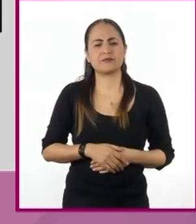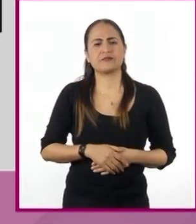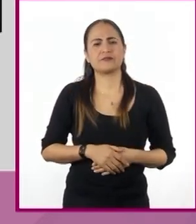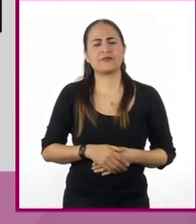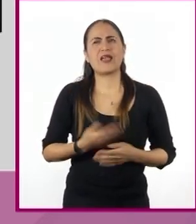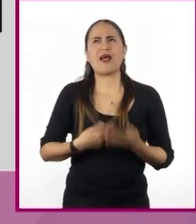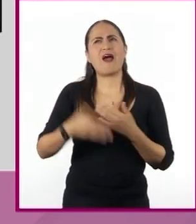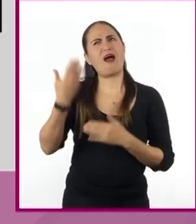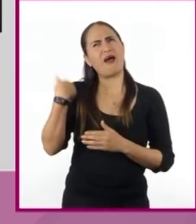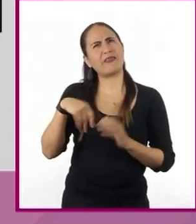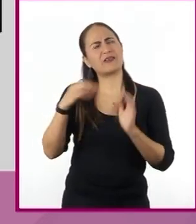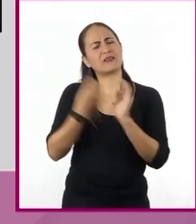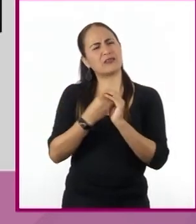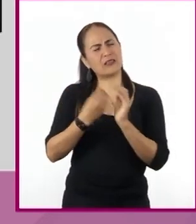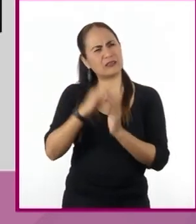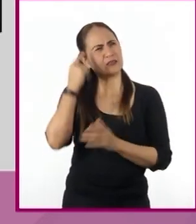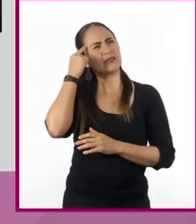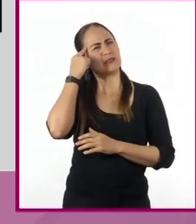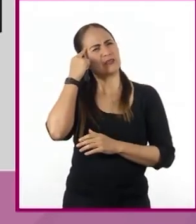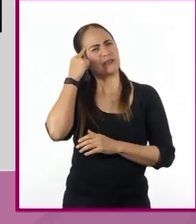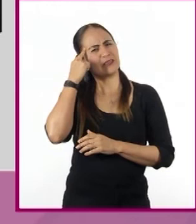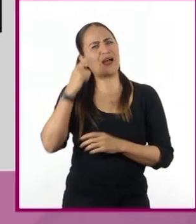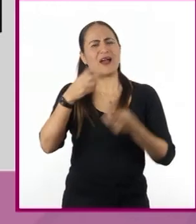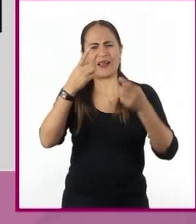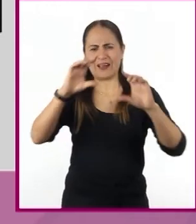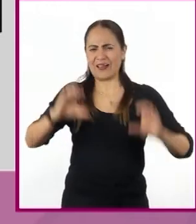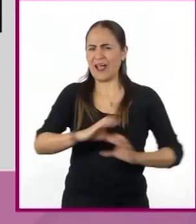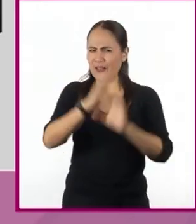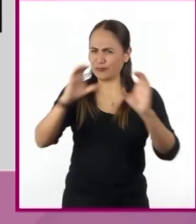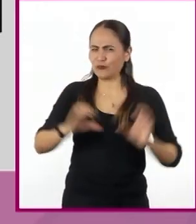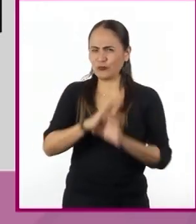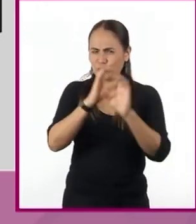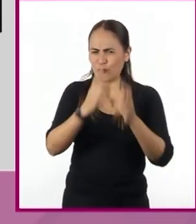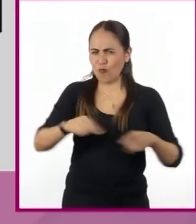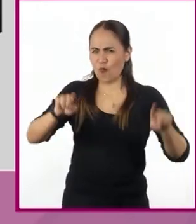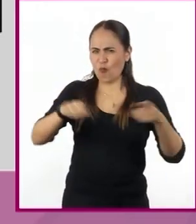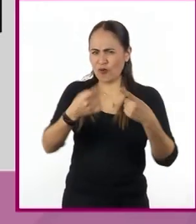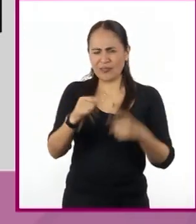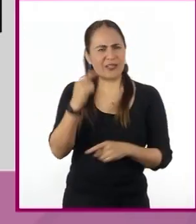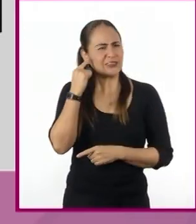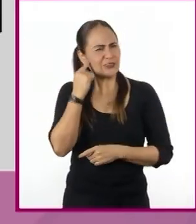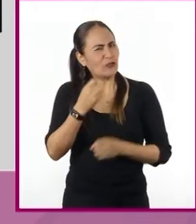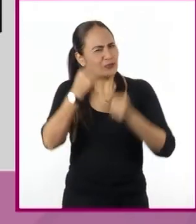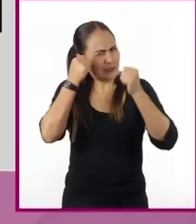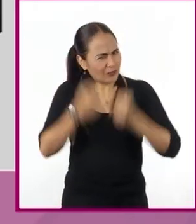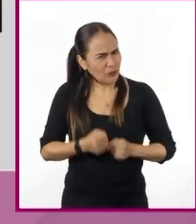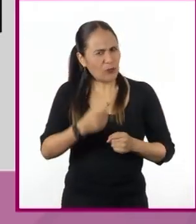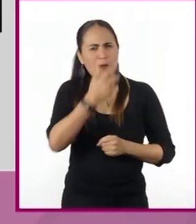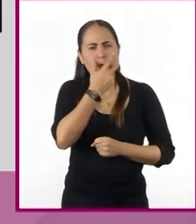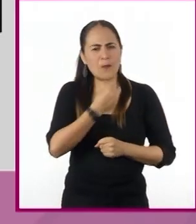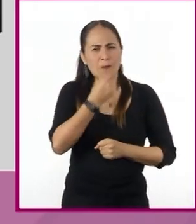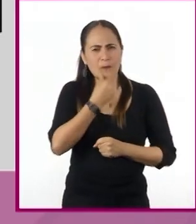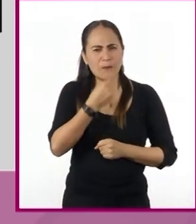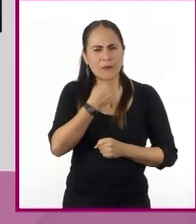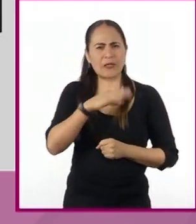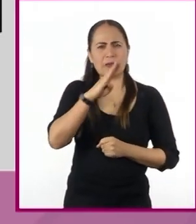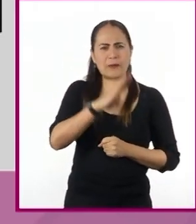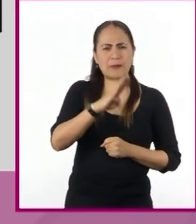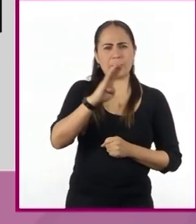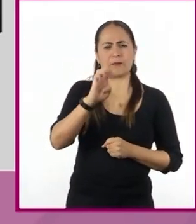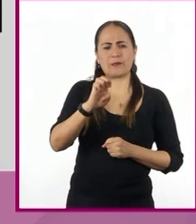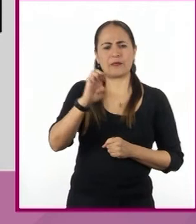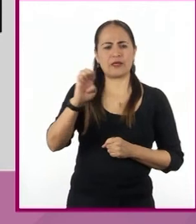sesión escuchamos un fragmento de esa sinfonía y estoy casi seguro de que su autor fue el brillante Ludwig von